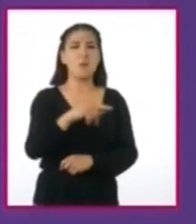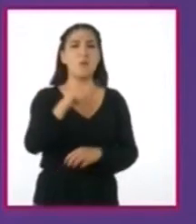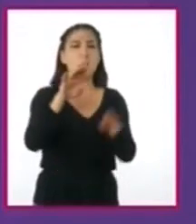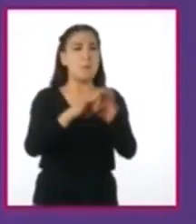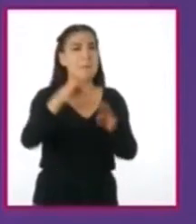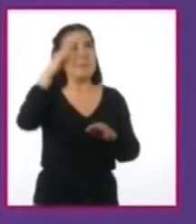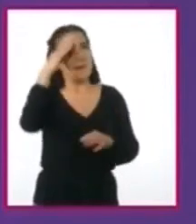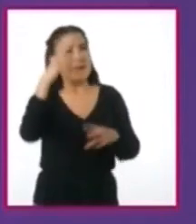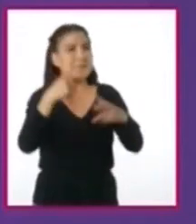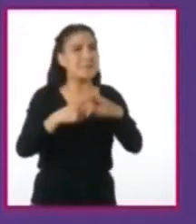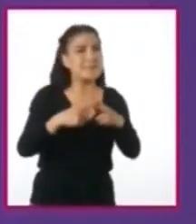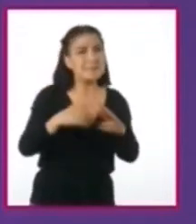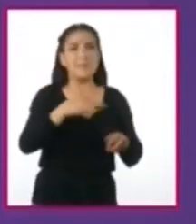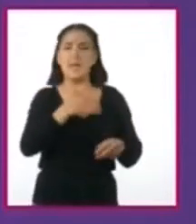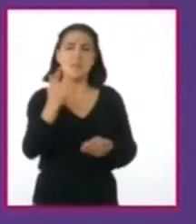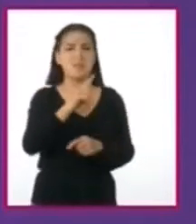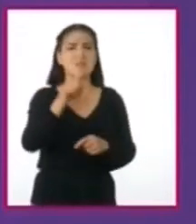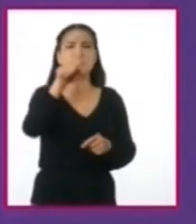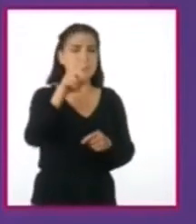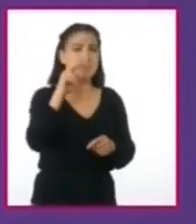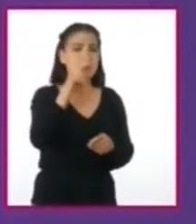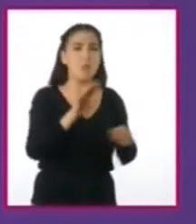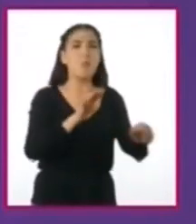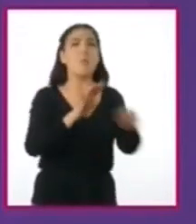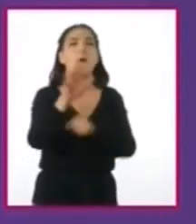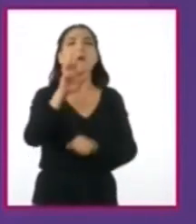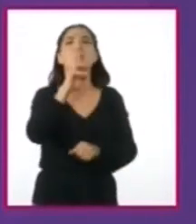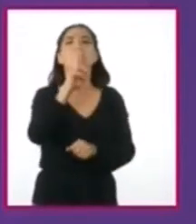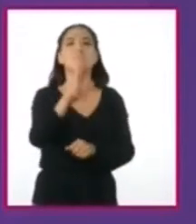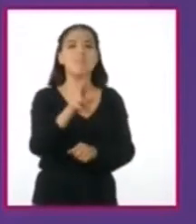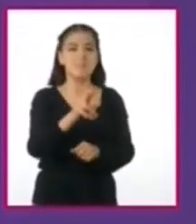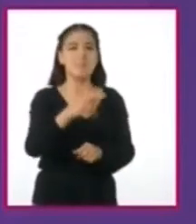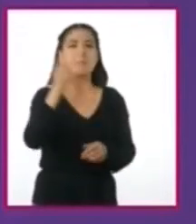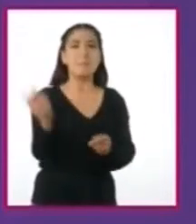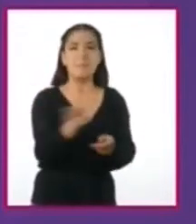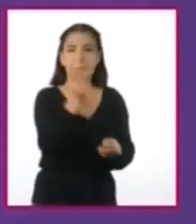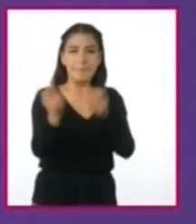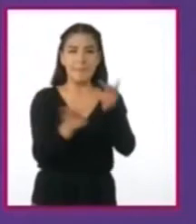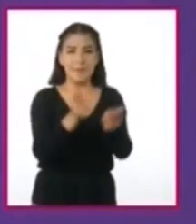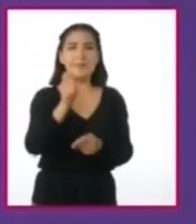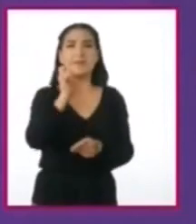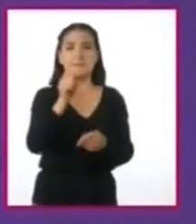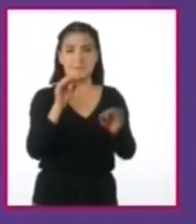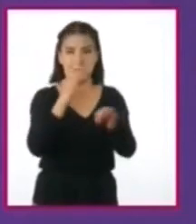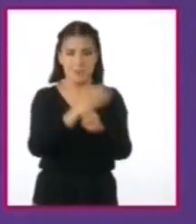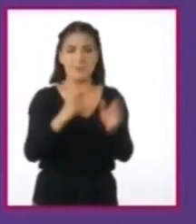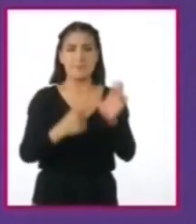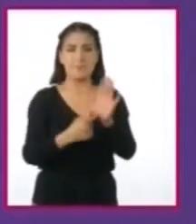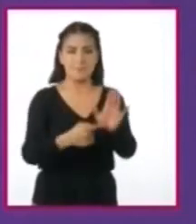cálculos. Subraya la respuesta correcta en cada pregunta siguiente.